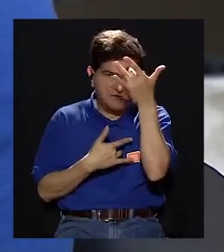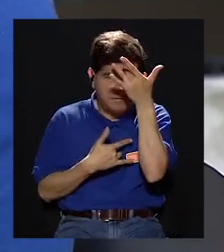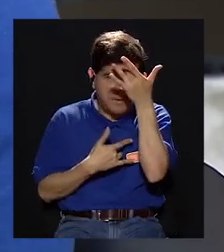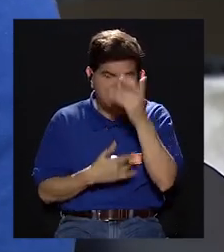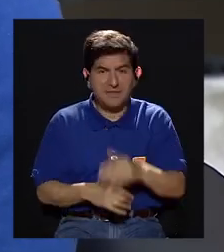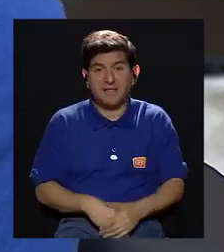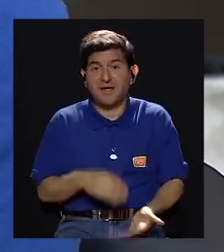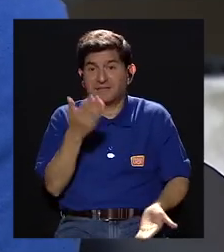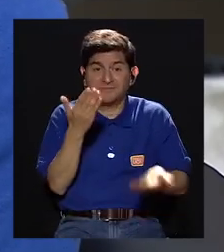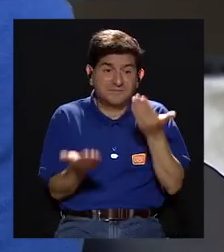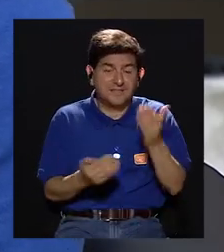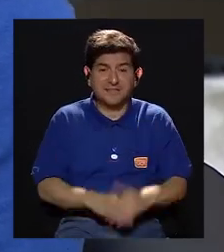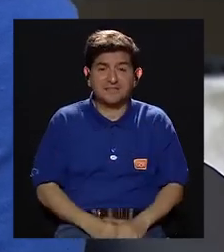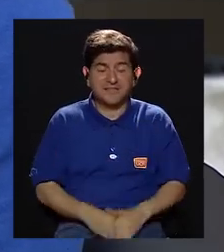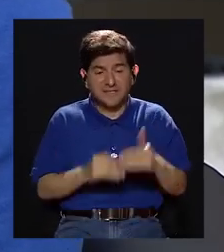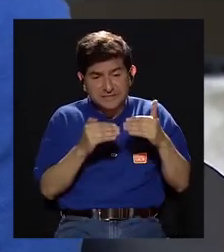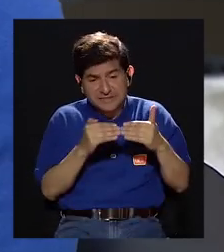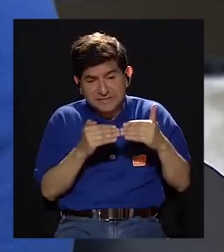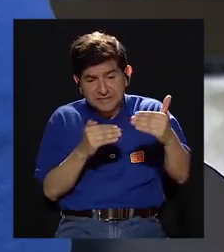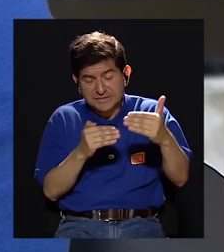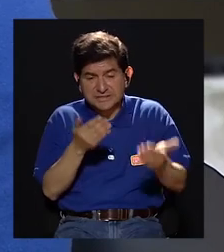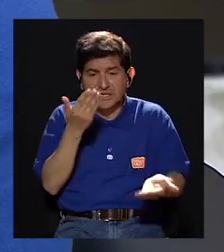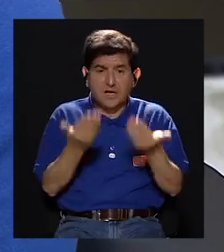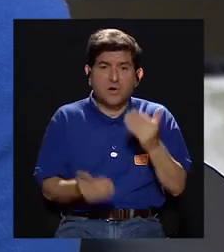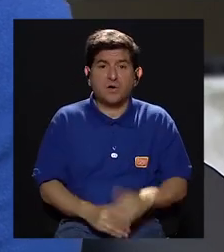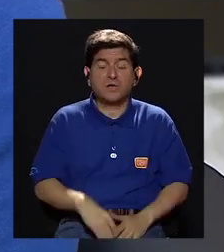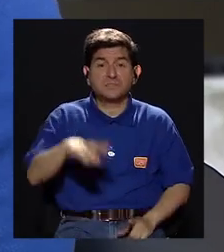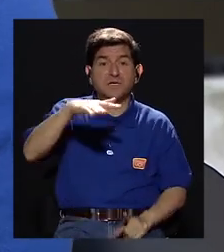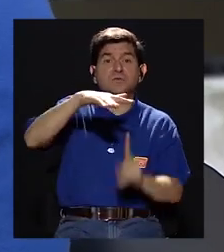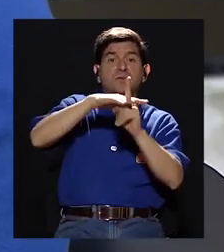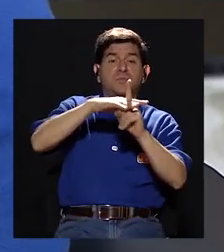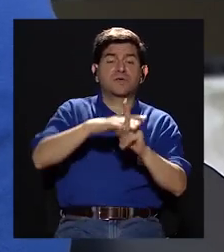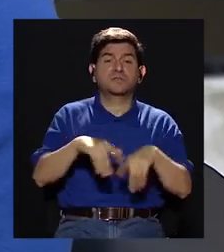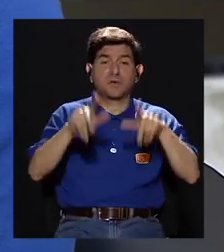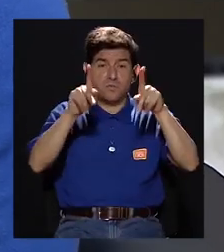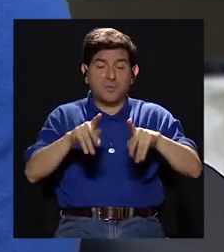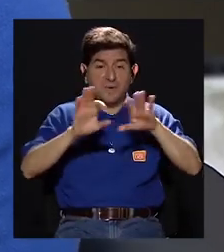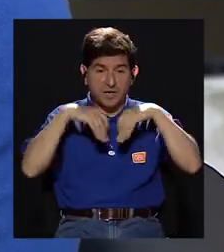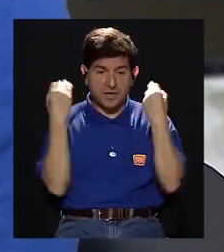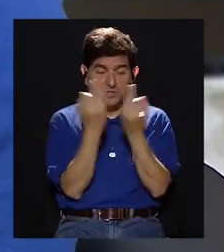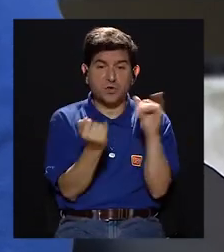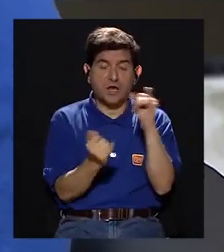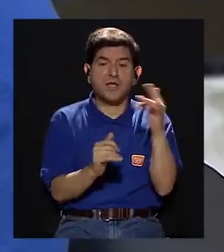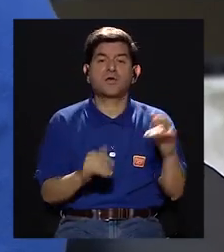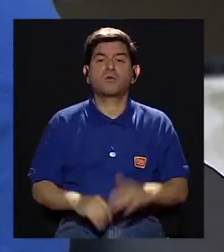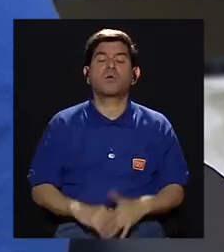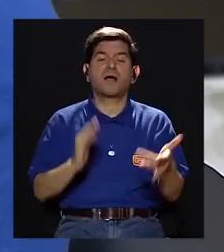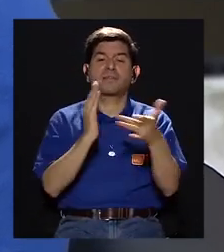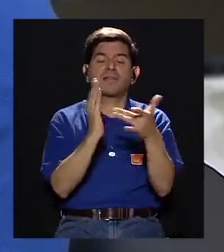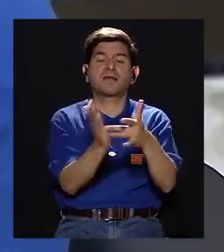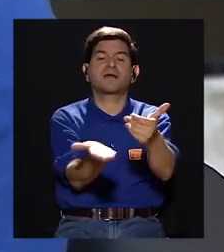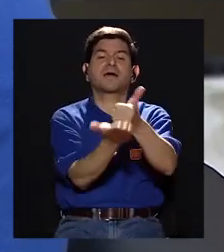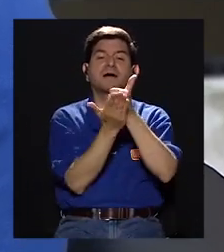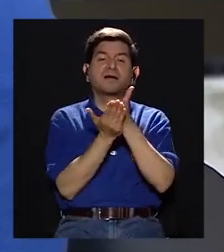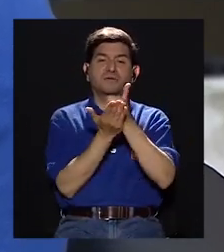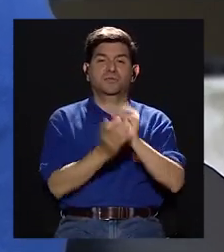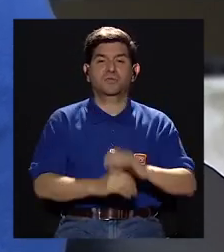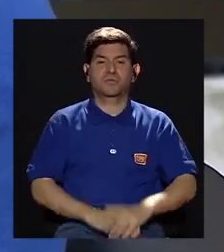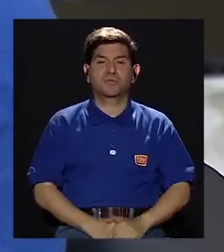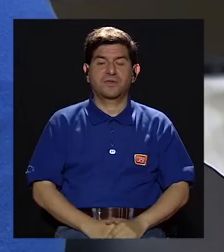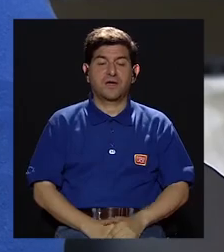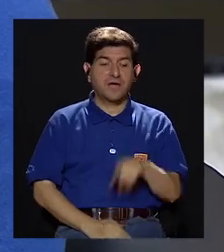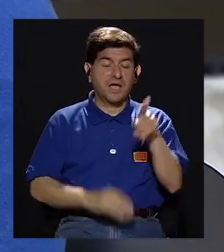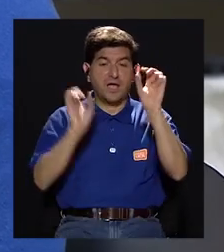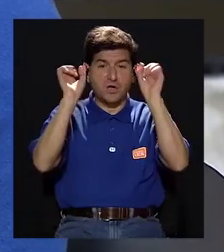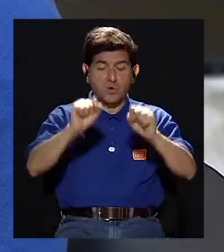una enfermedad que tenés un tiempo de tener o que de repente te acaba de aparecer o algún familiar, igual la técnica nos ayuda.